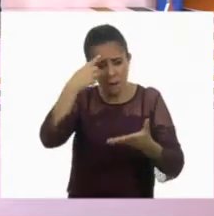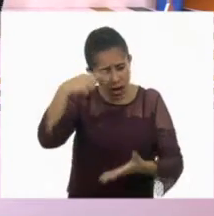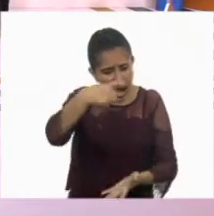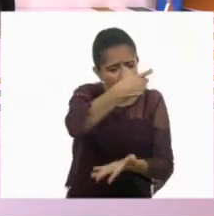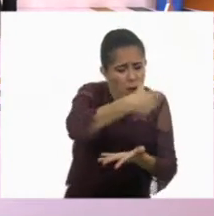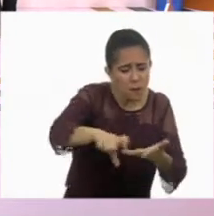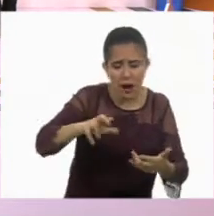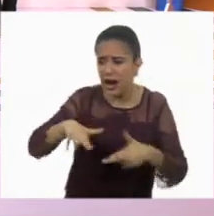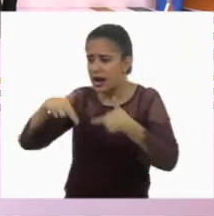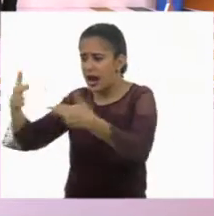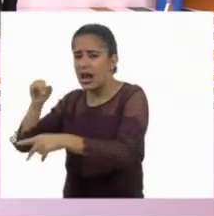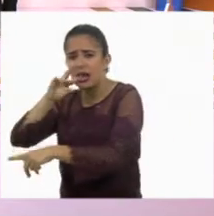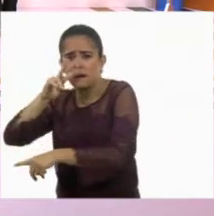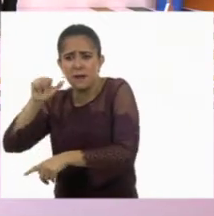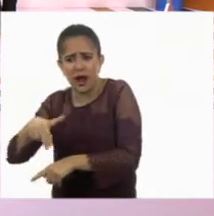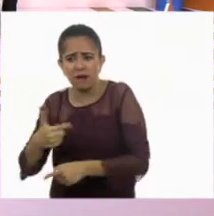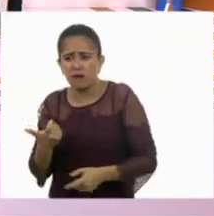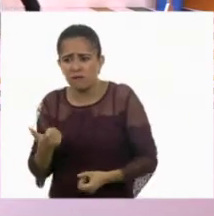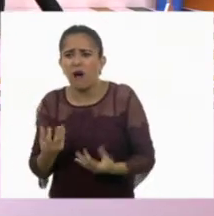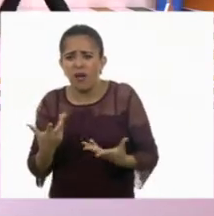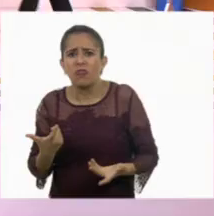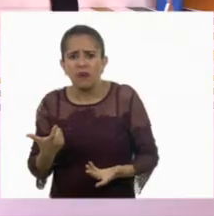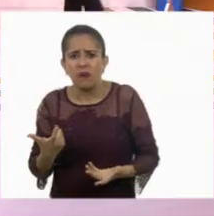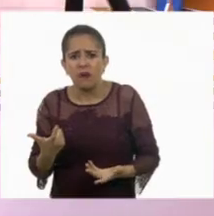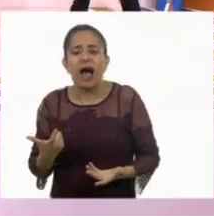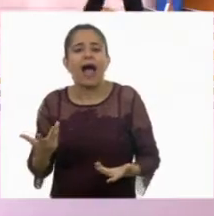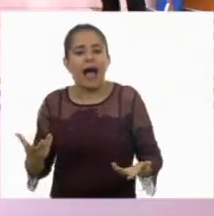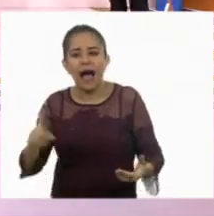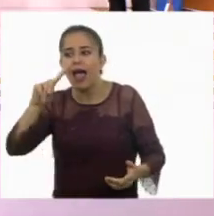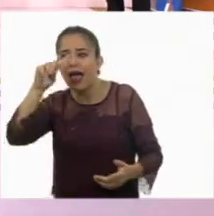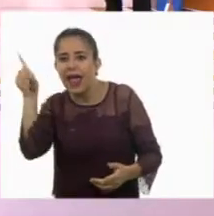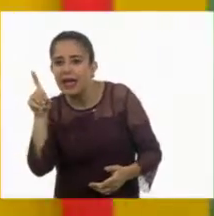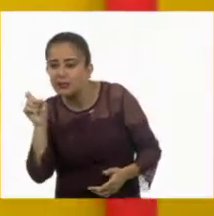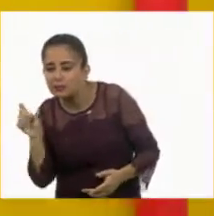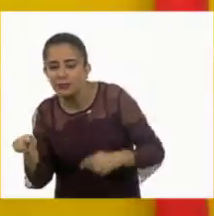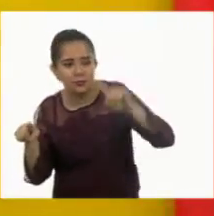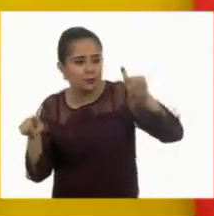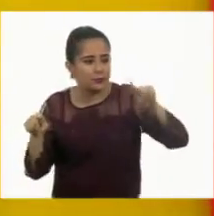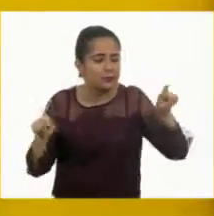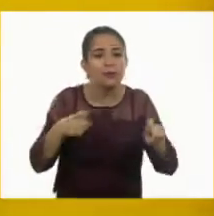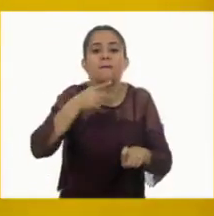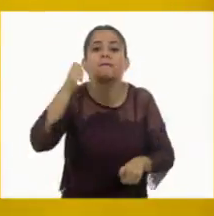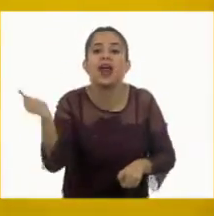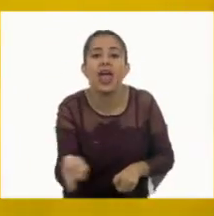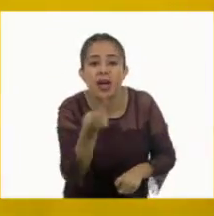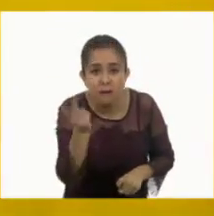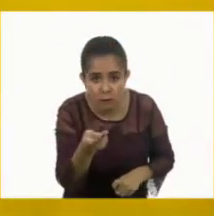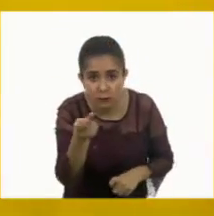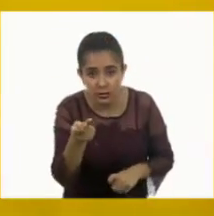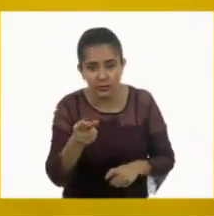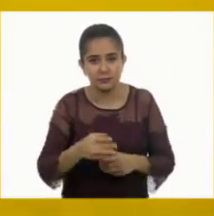oración interrogativa. Así es. Mira, esta me gusta mucho. No, mira,